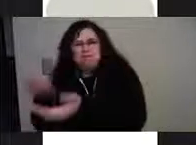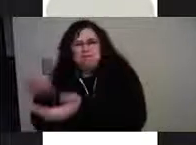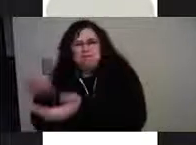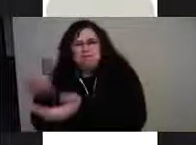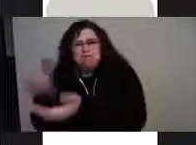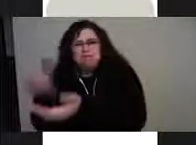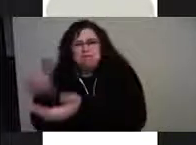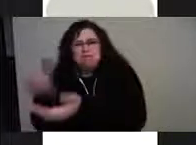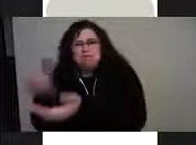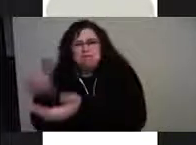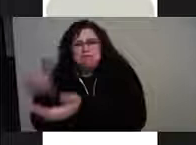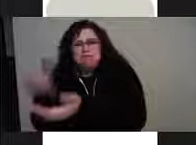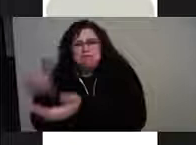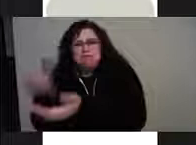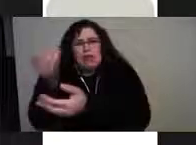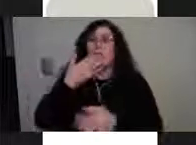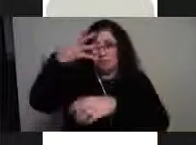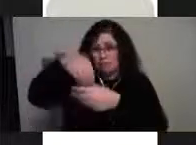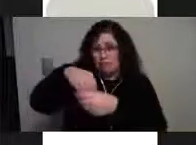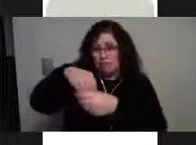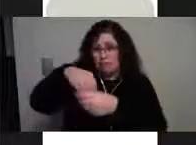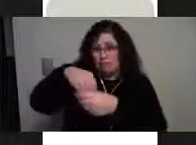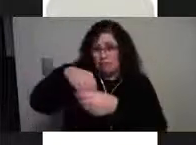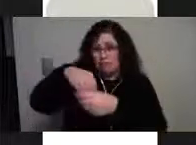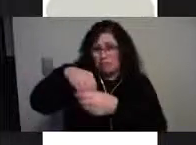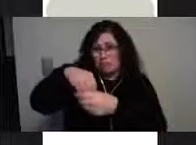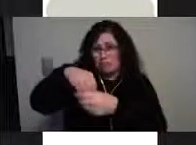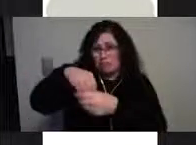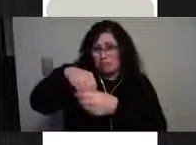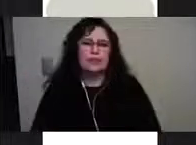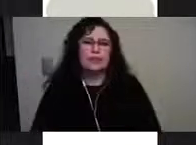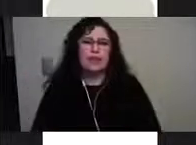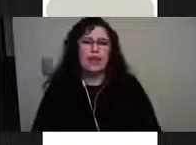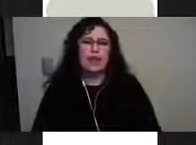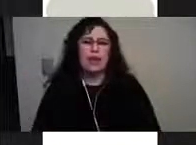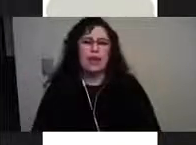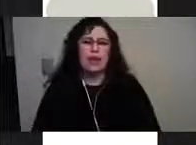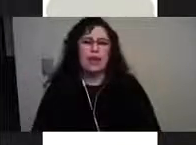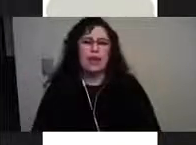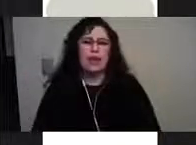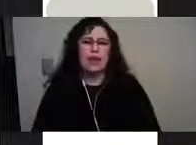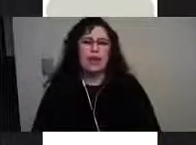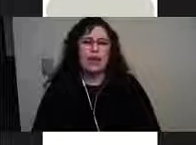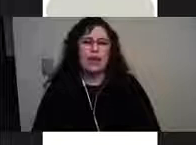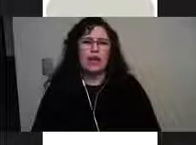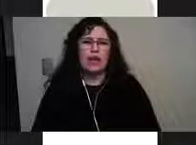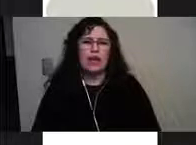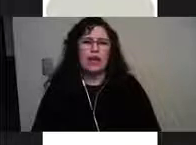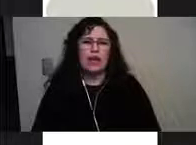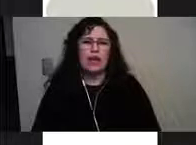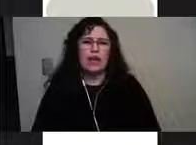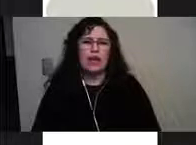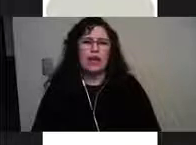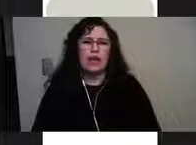Ya hay epilepsias también como un trastorno asociado en parálisis cerebral espástica